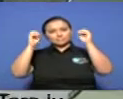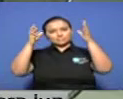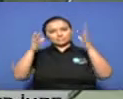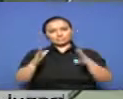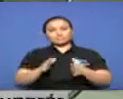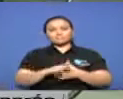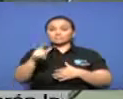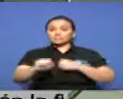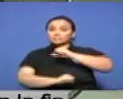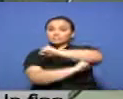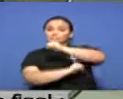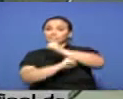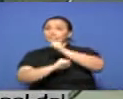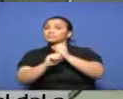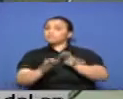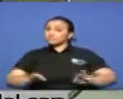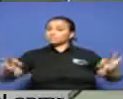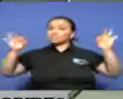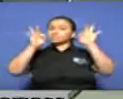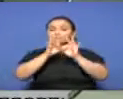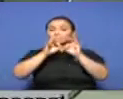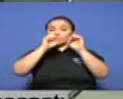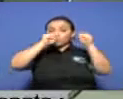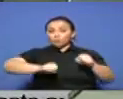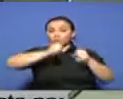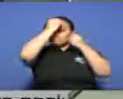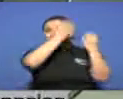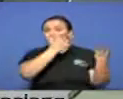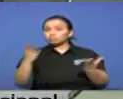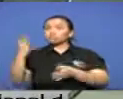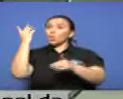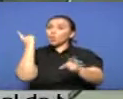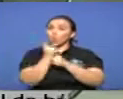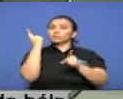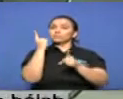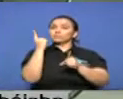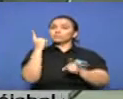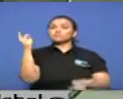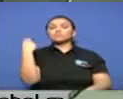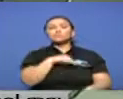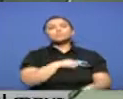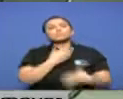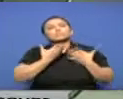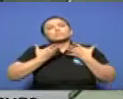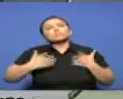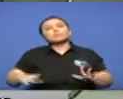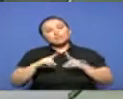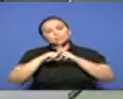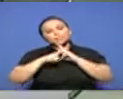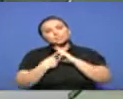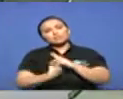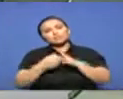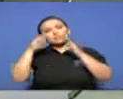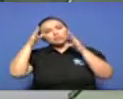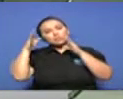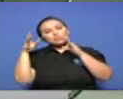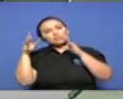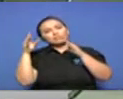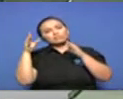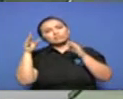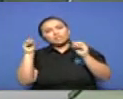pilares fuertes en la transmisión del conocimiento nosotros ya hemos completado capacitaciones con ya